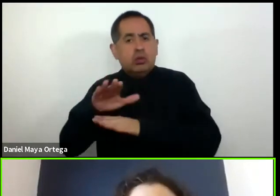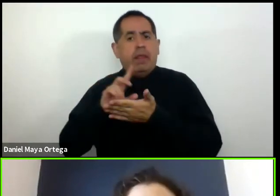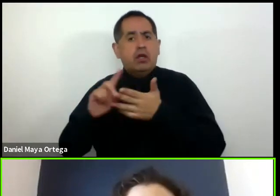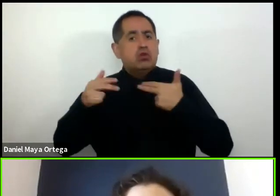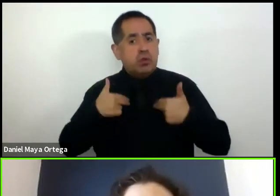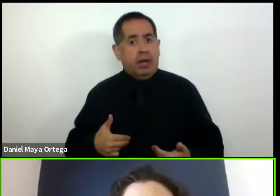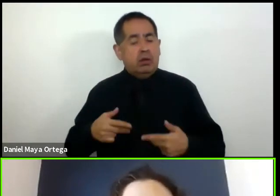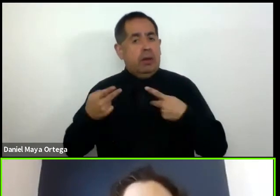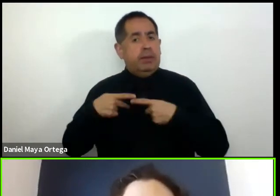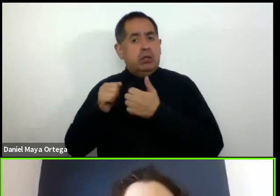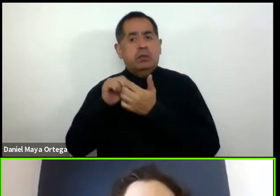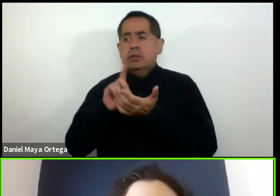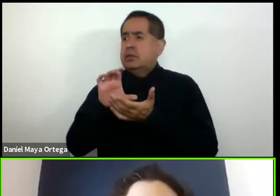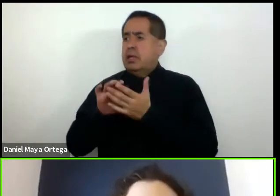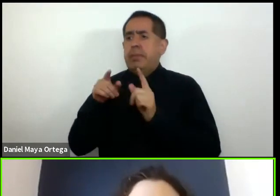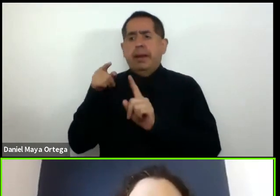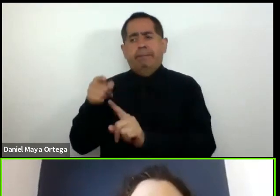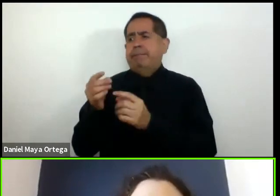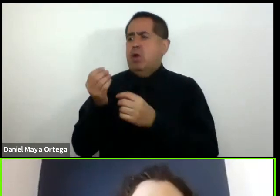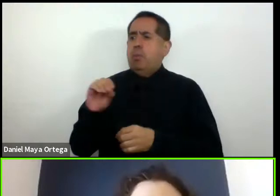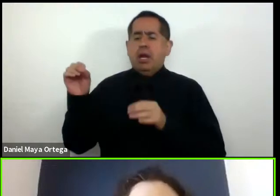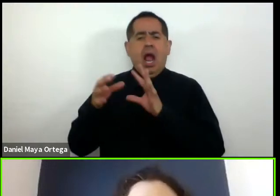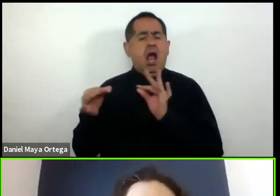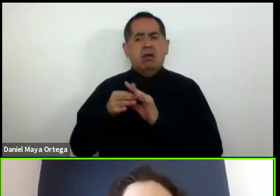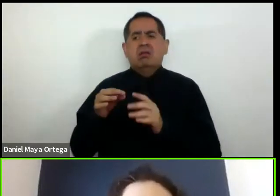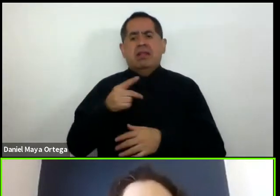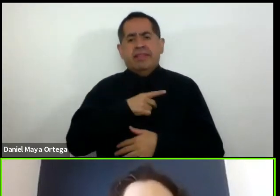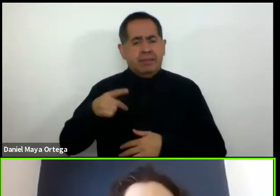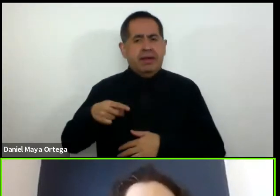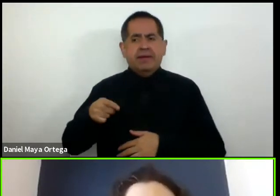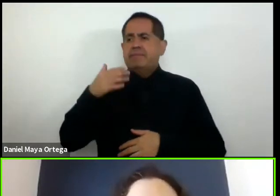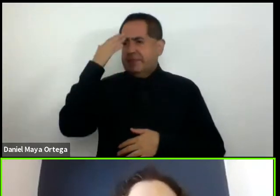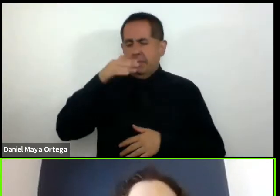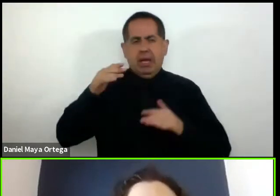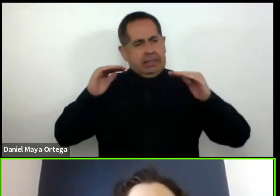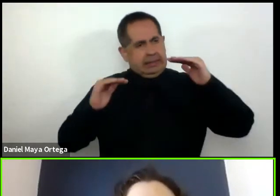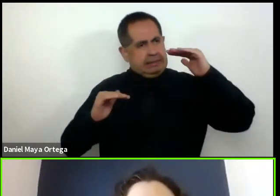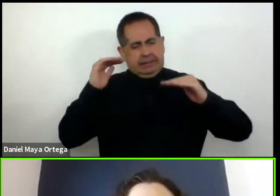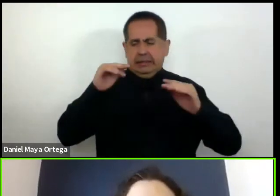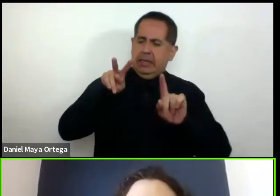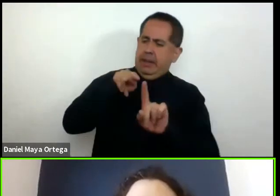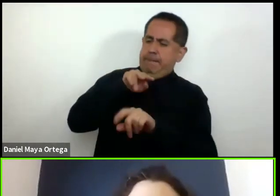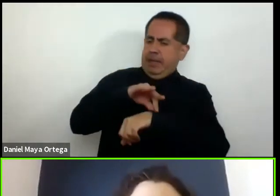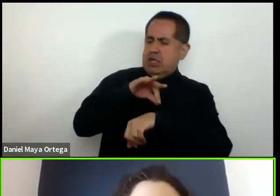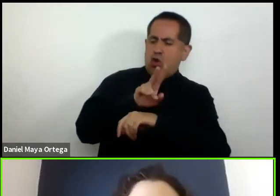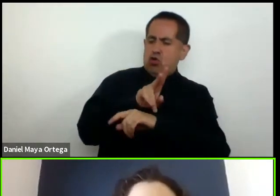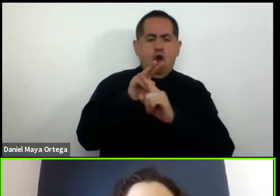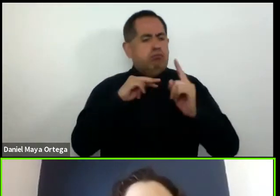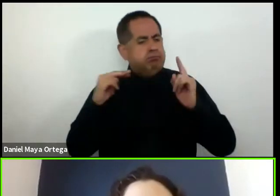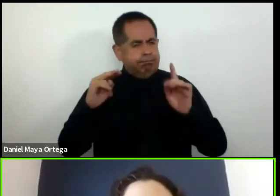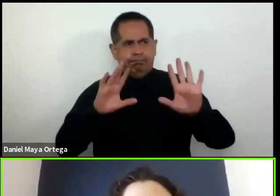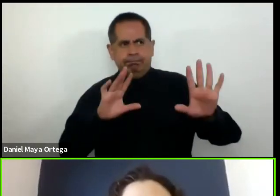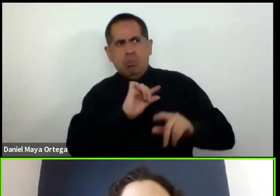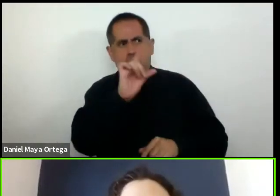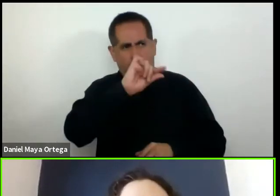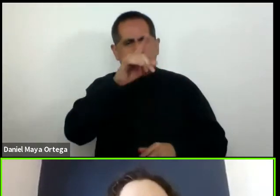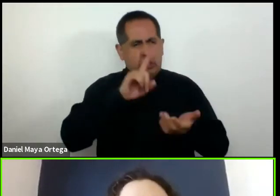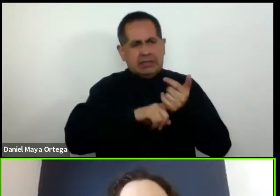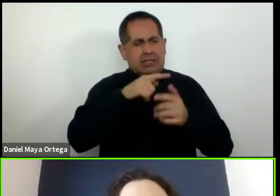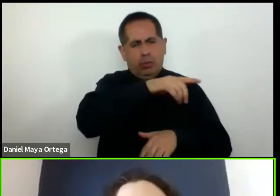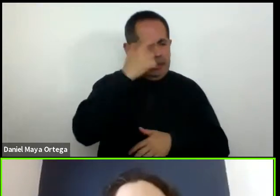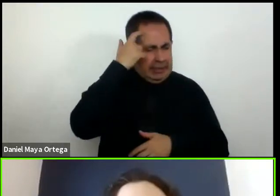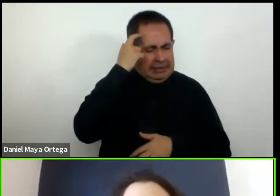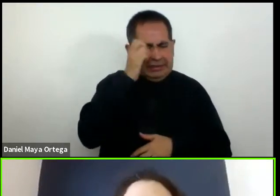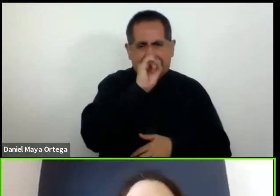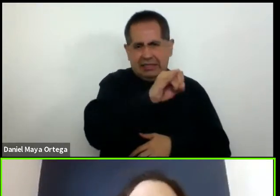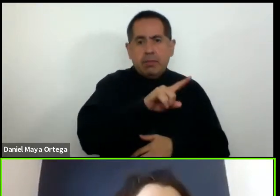de la discapacidad, lo que nos obliga es también a reequilibrar la balanza entre estos profesionistas de la salud mental y